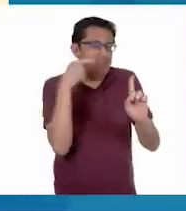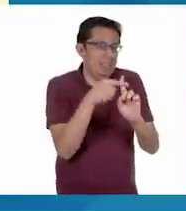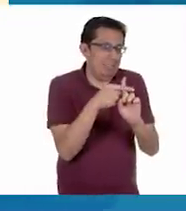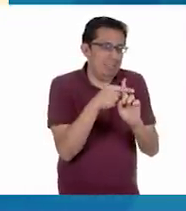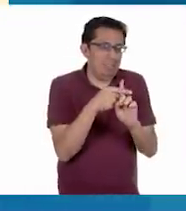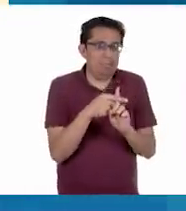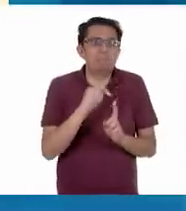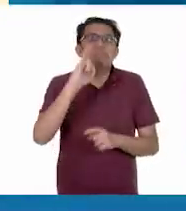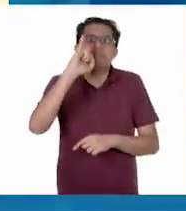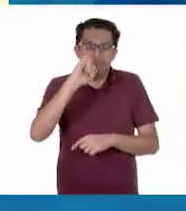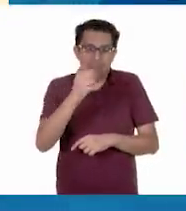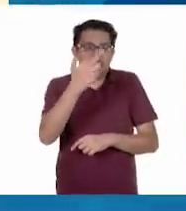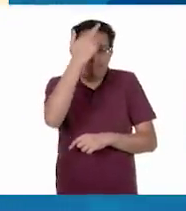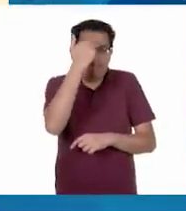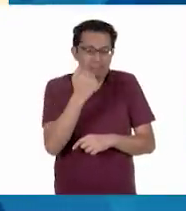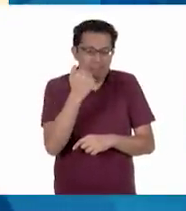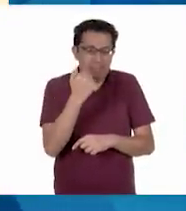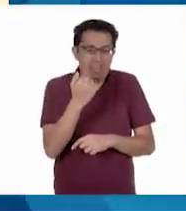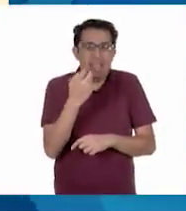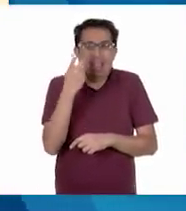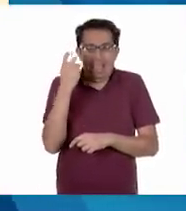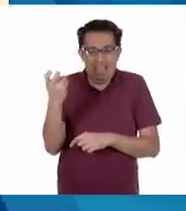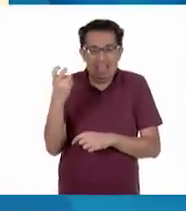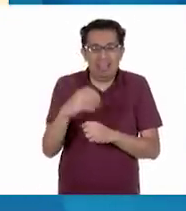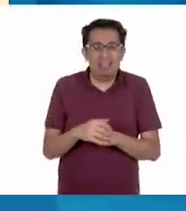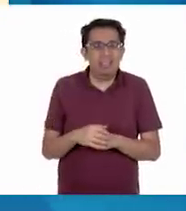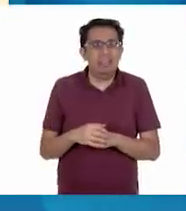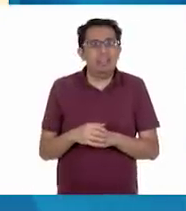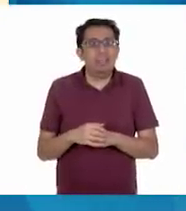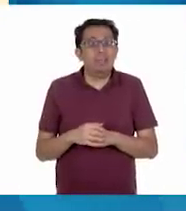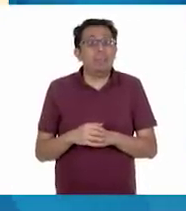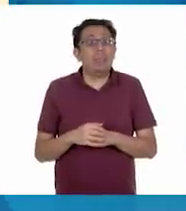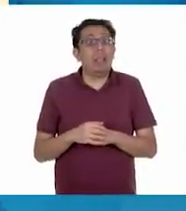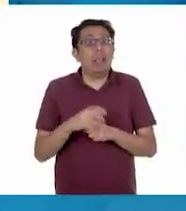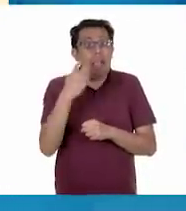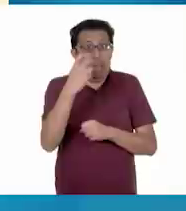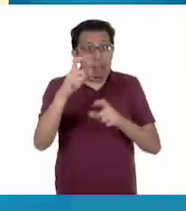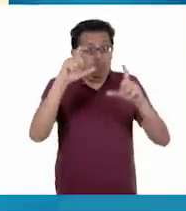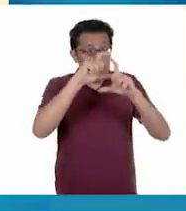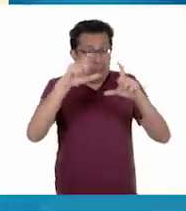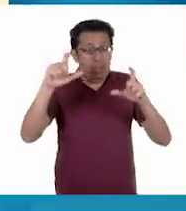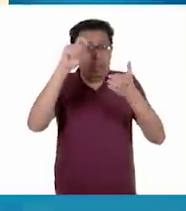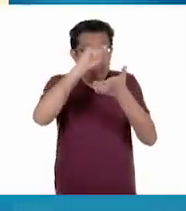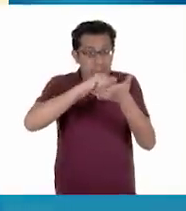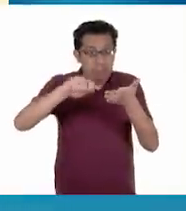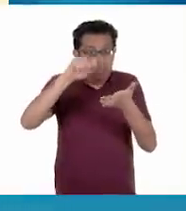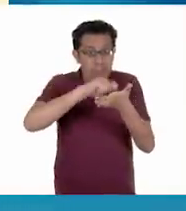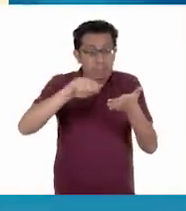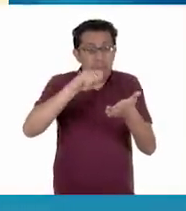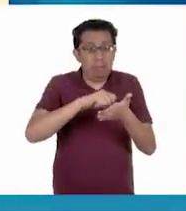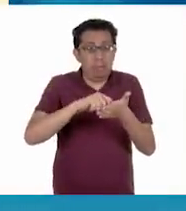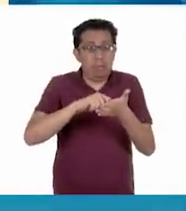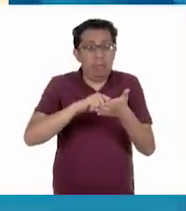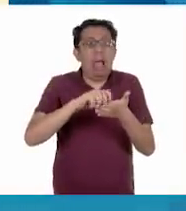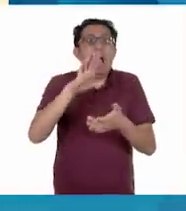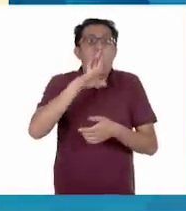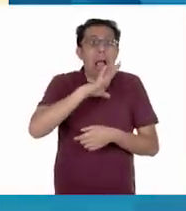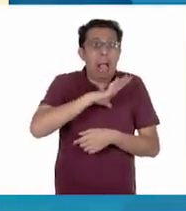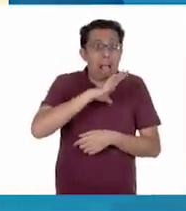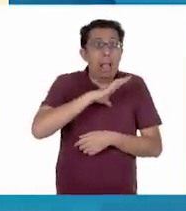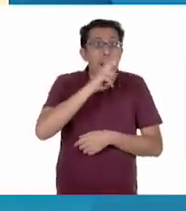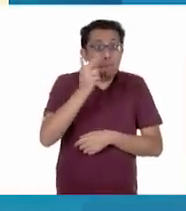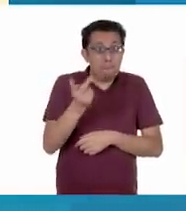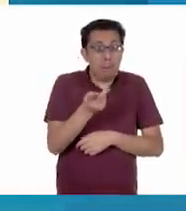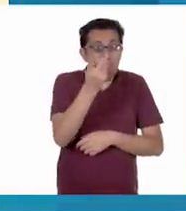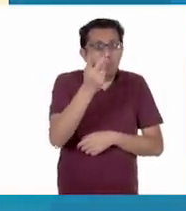preguntas. Sí, exactamente, Juan Carlos. En un texto escrito, sabemos que tenemos una pregunta